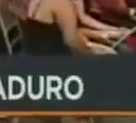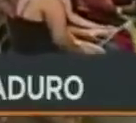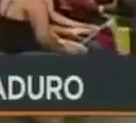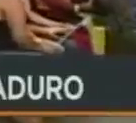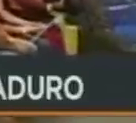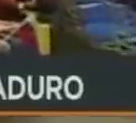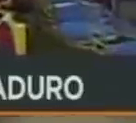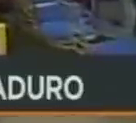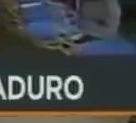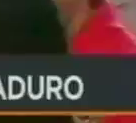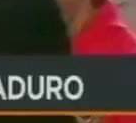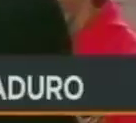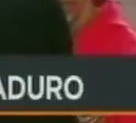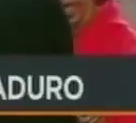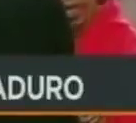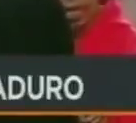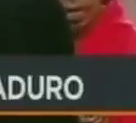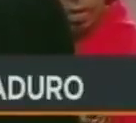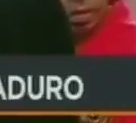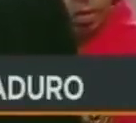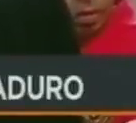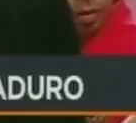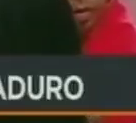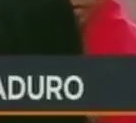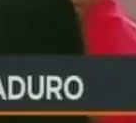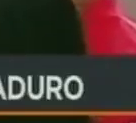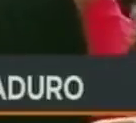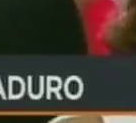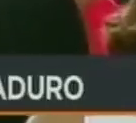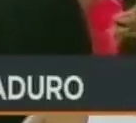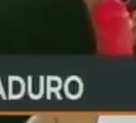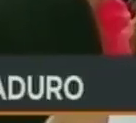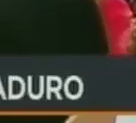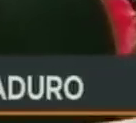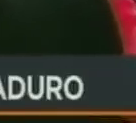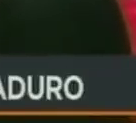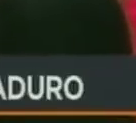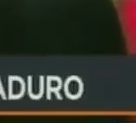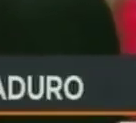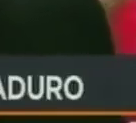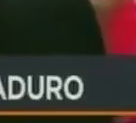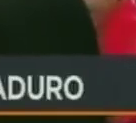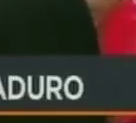Enseguida, palabras del presidente Nicolás Maduro Moros. Vamos, para ti